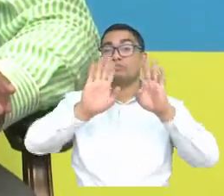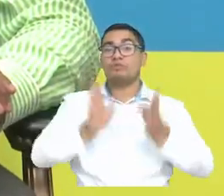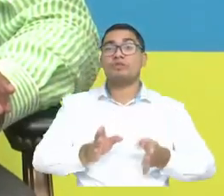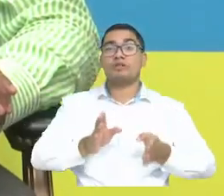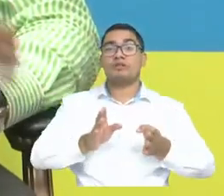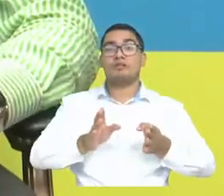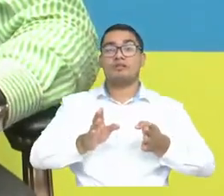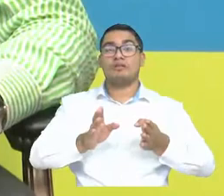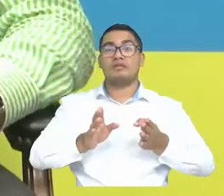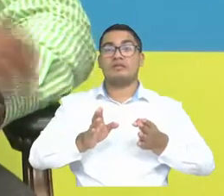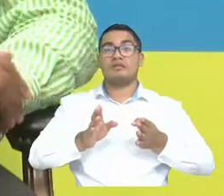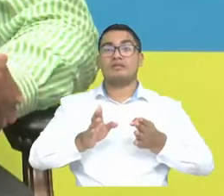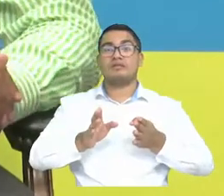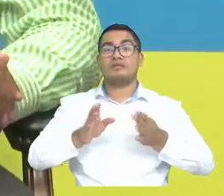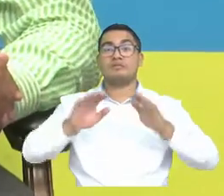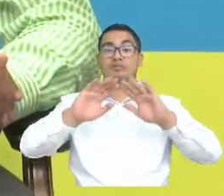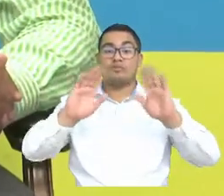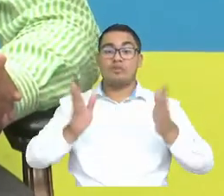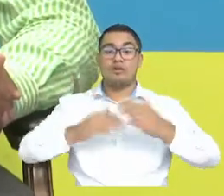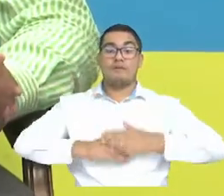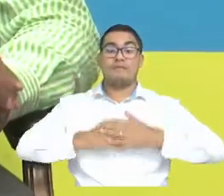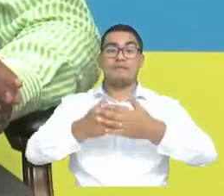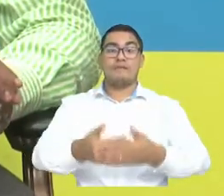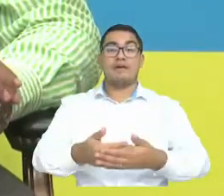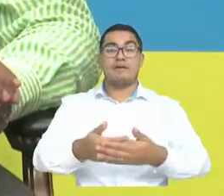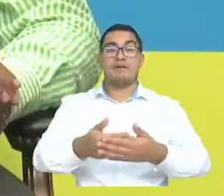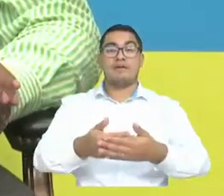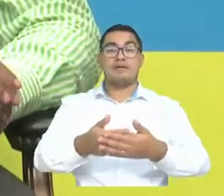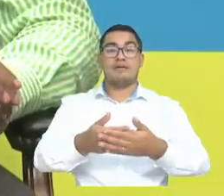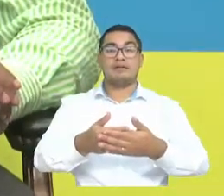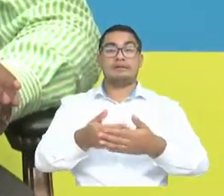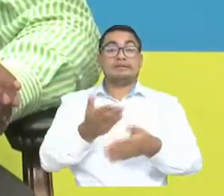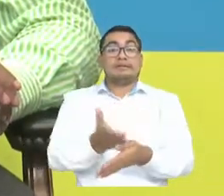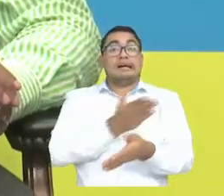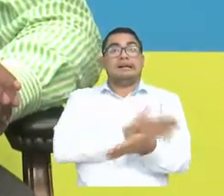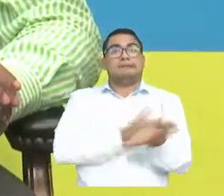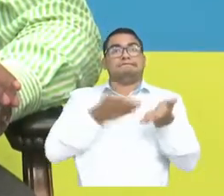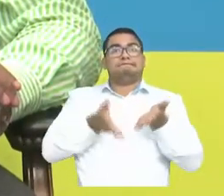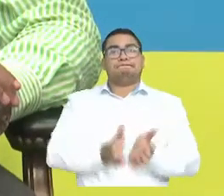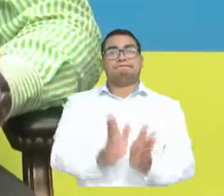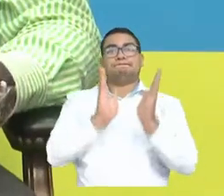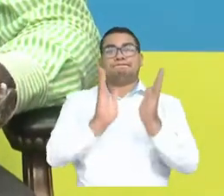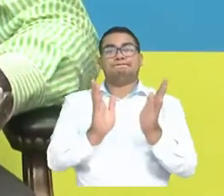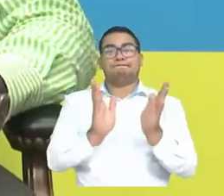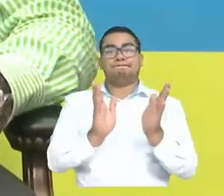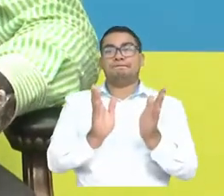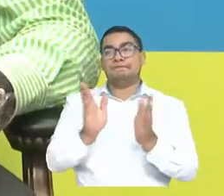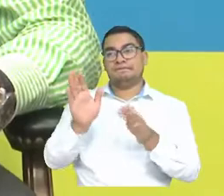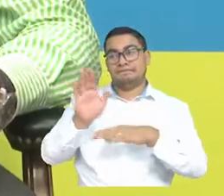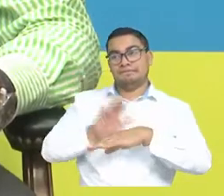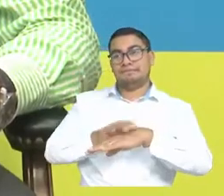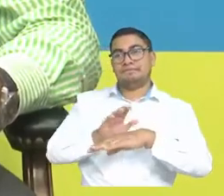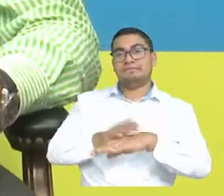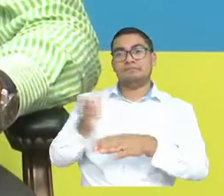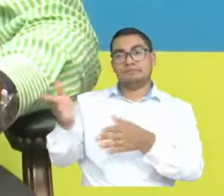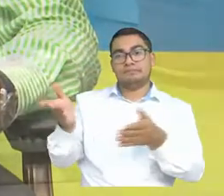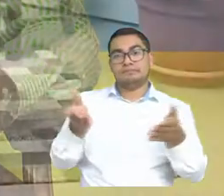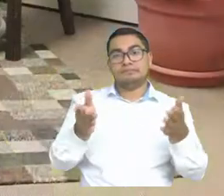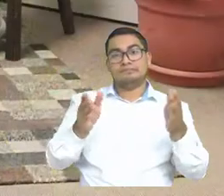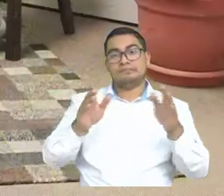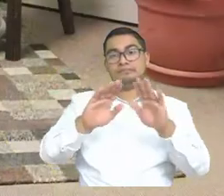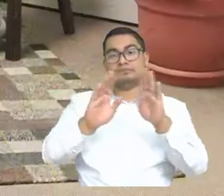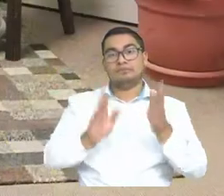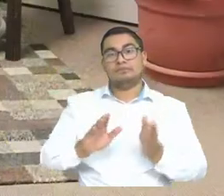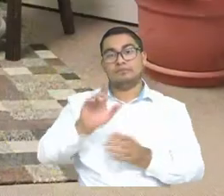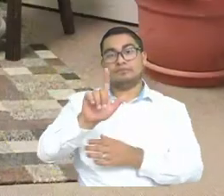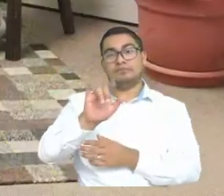parto prematuro, obviamente también a los niños recién nacidos. Para hablar de ello, tenemos como invitada a la licenciada Keila Morales,